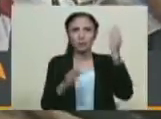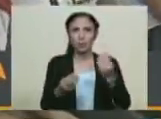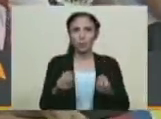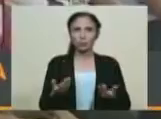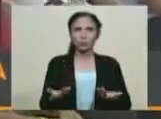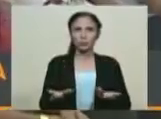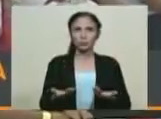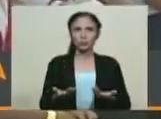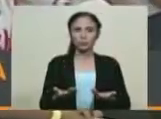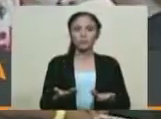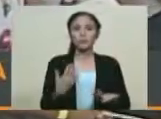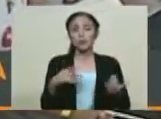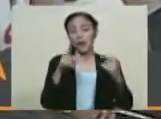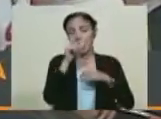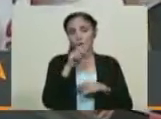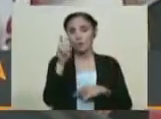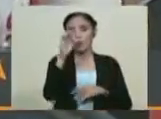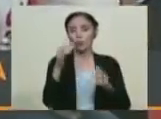Estamos en el año 2018.